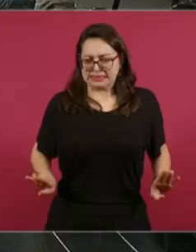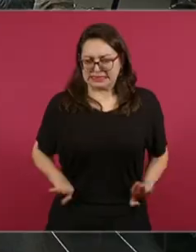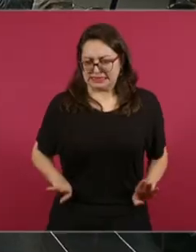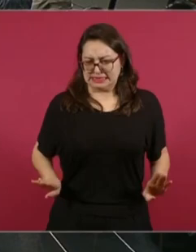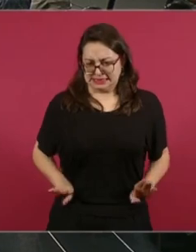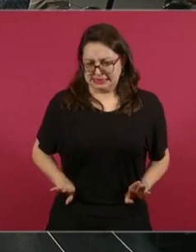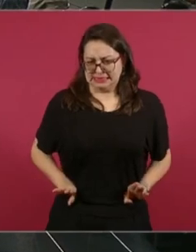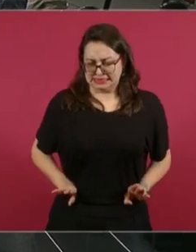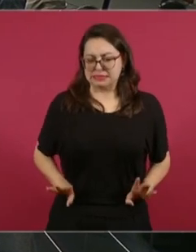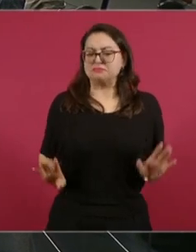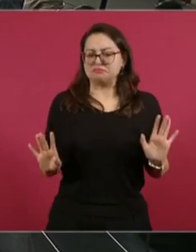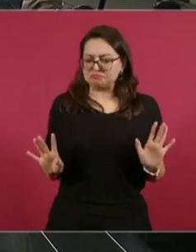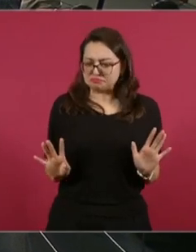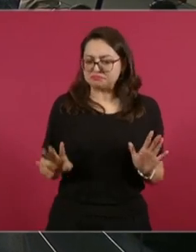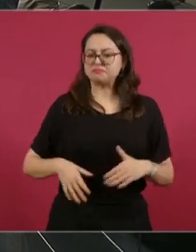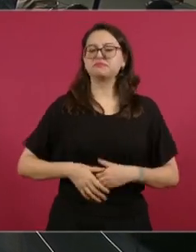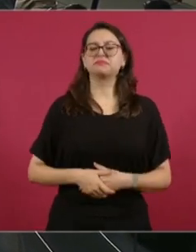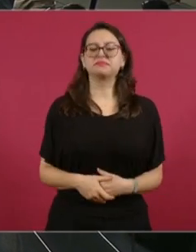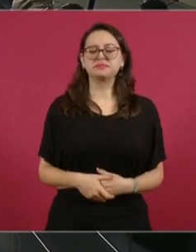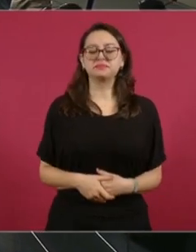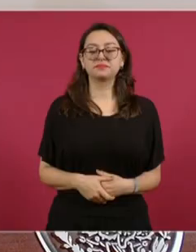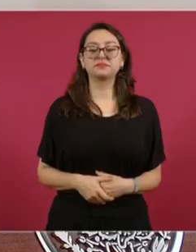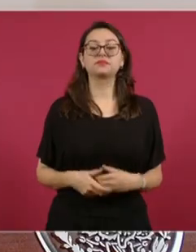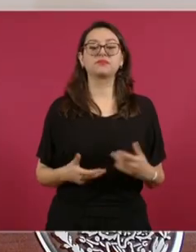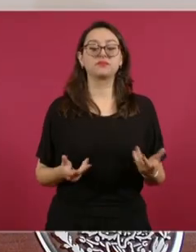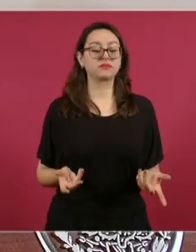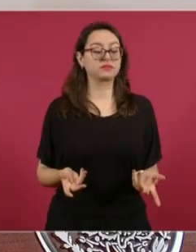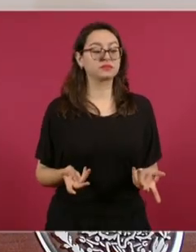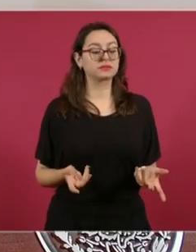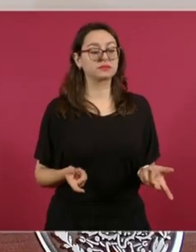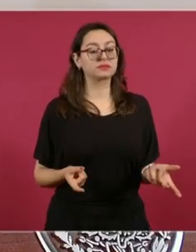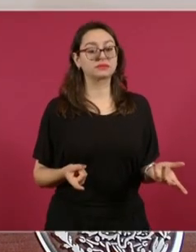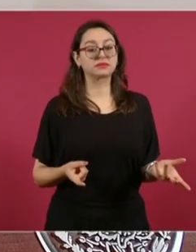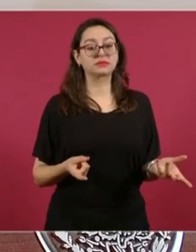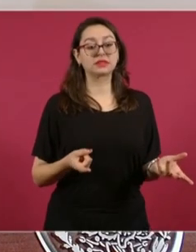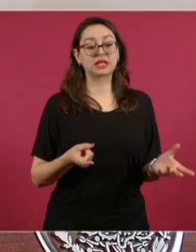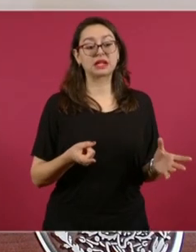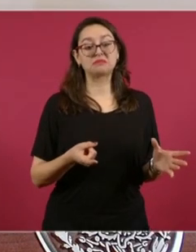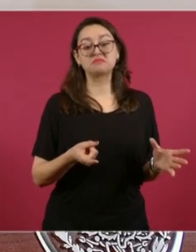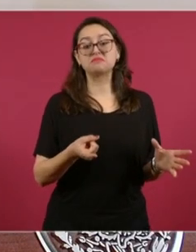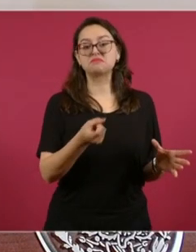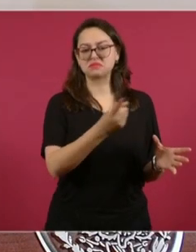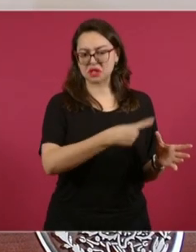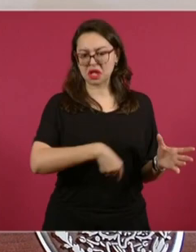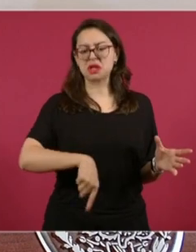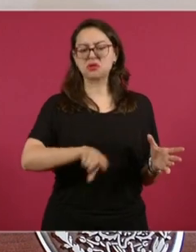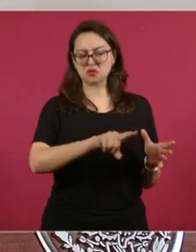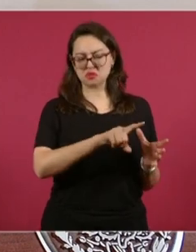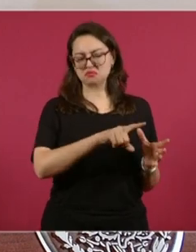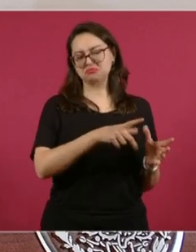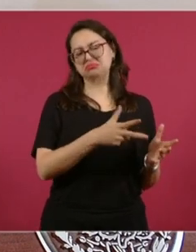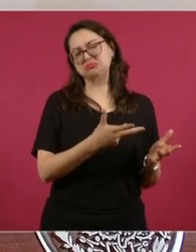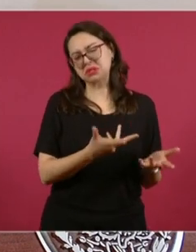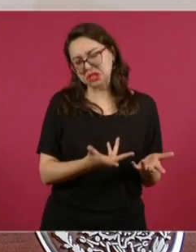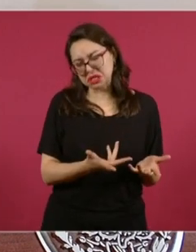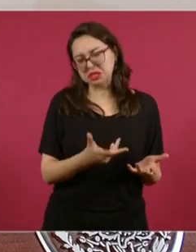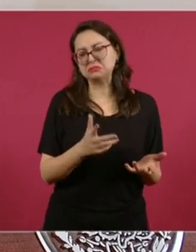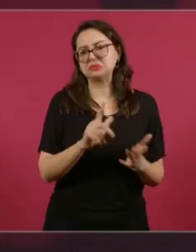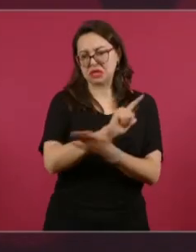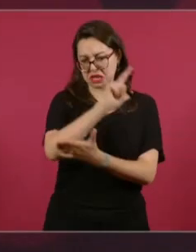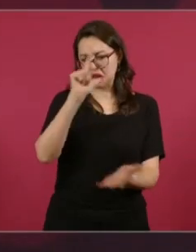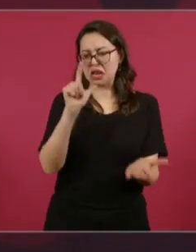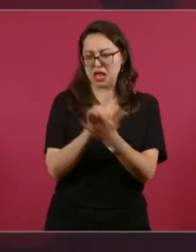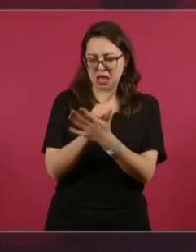Pues, aunque impulsaban las llamadas reformas estructurales